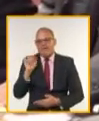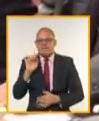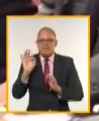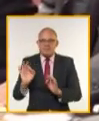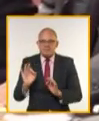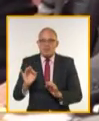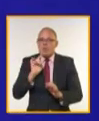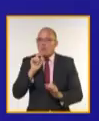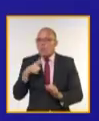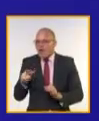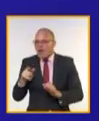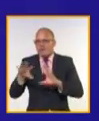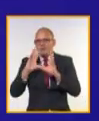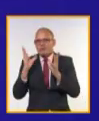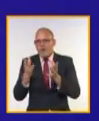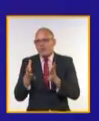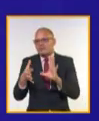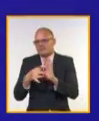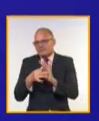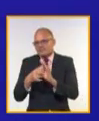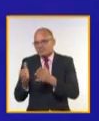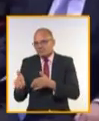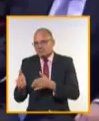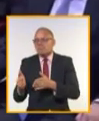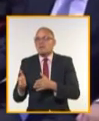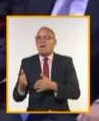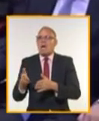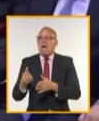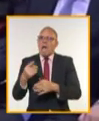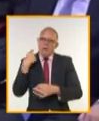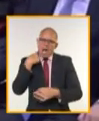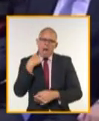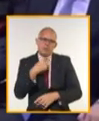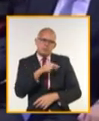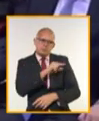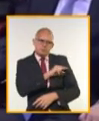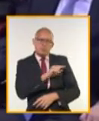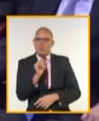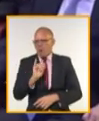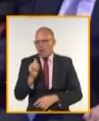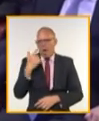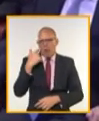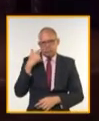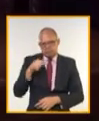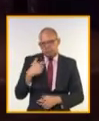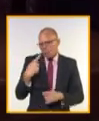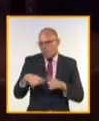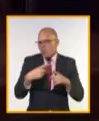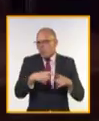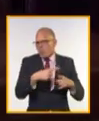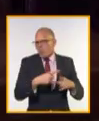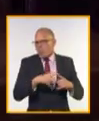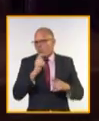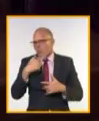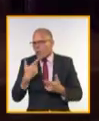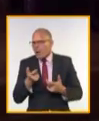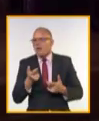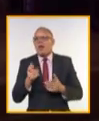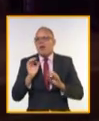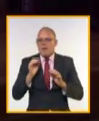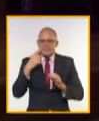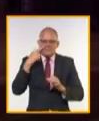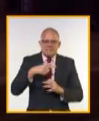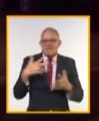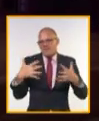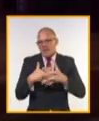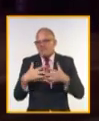de la Franja y la Ruta. Los años recientes reflejan una alianza más diversificada, con nuevos hitos en el marco de la cooperación Sur-Sur y